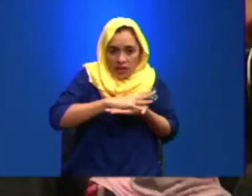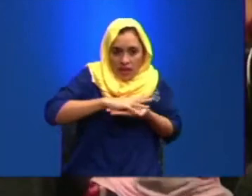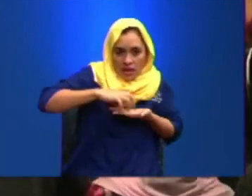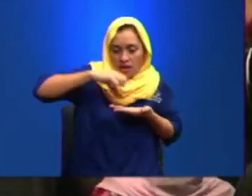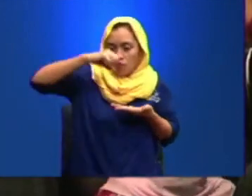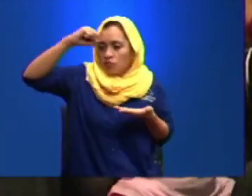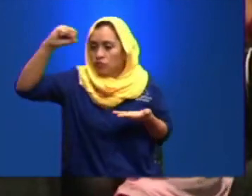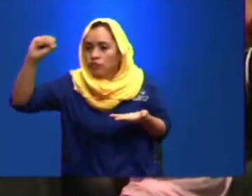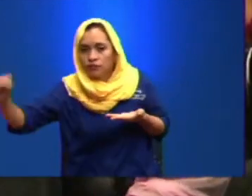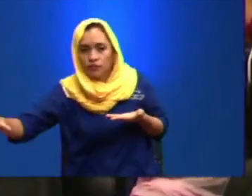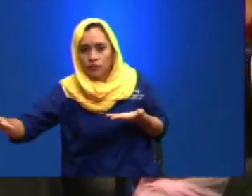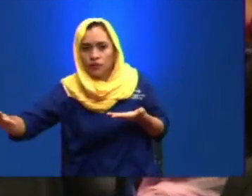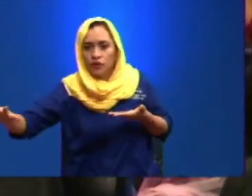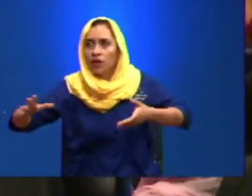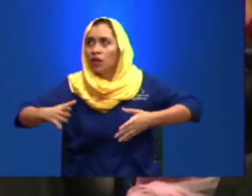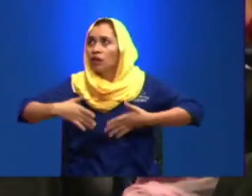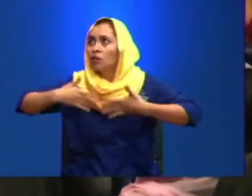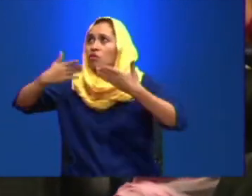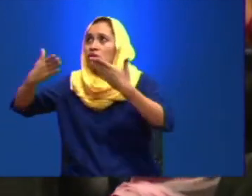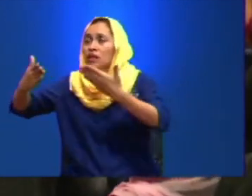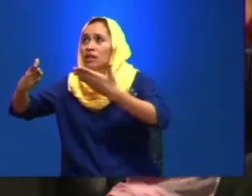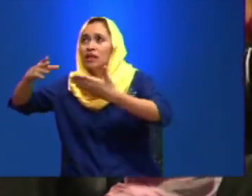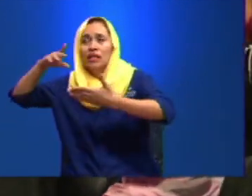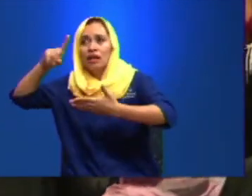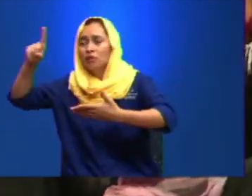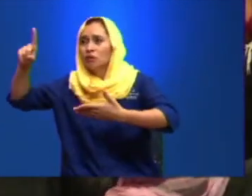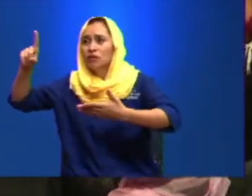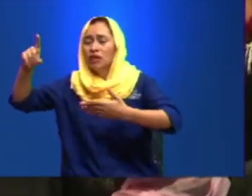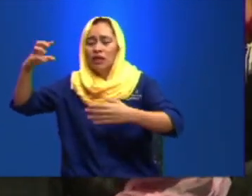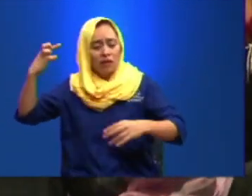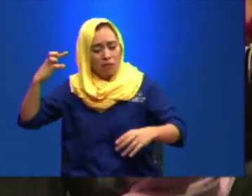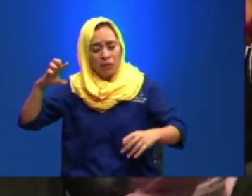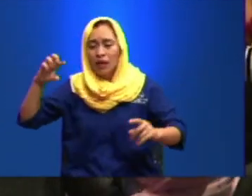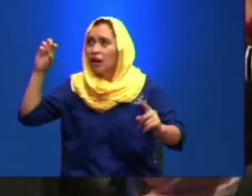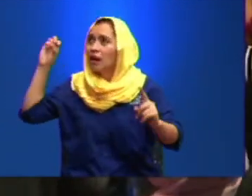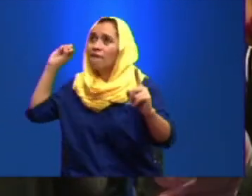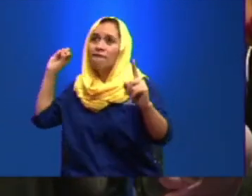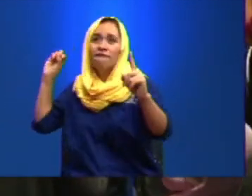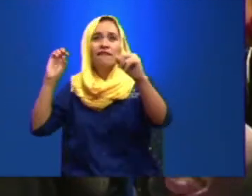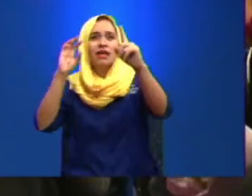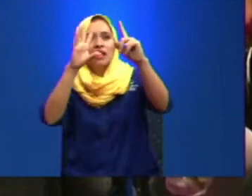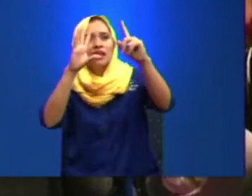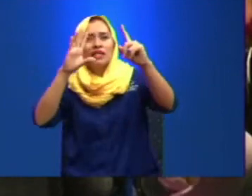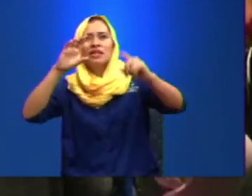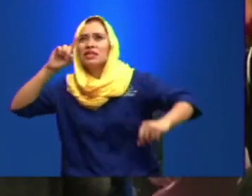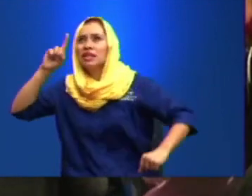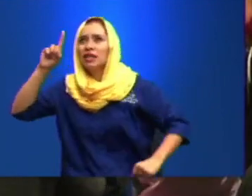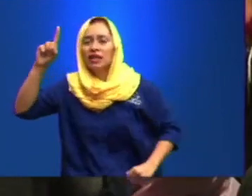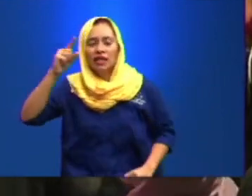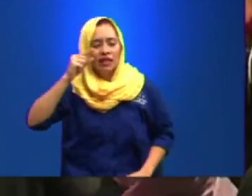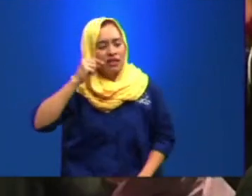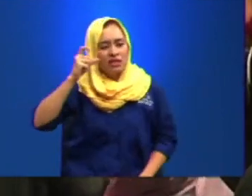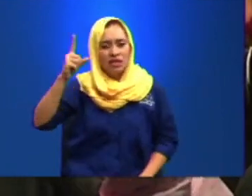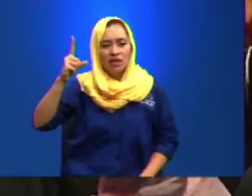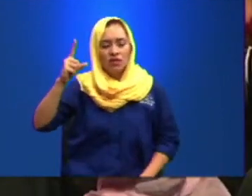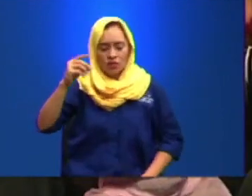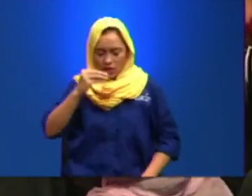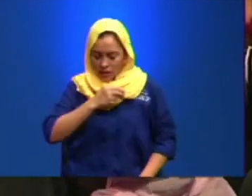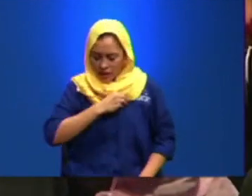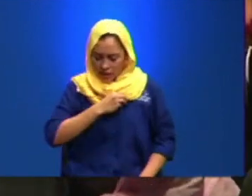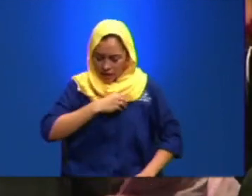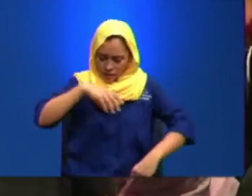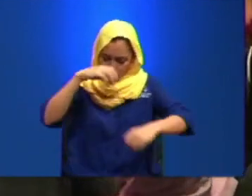momento para bendecirte a ti señor queremos enamorarnos de ti queremos